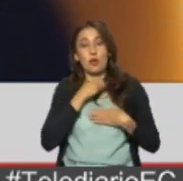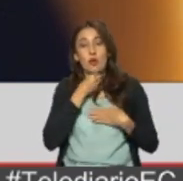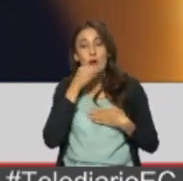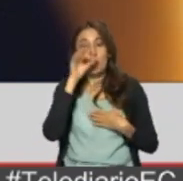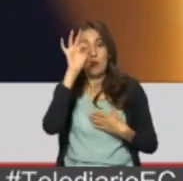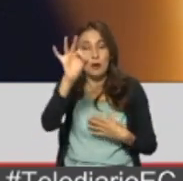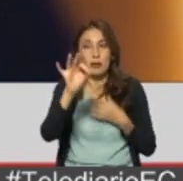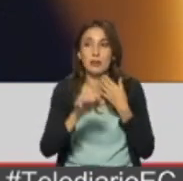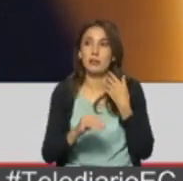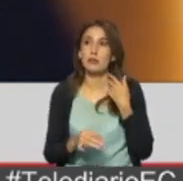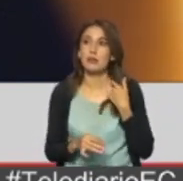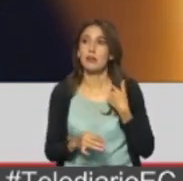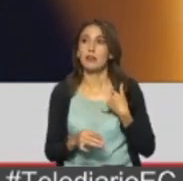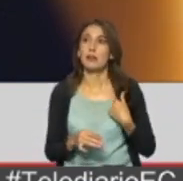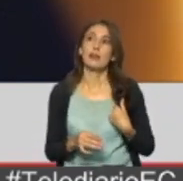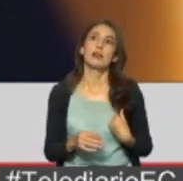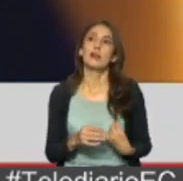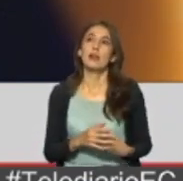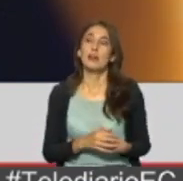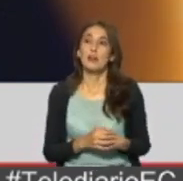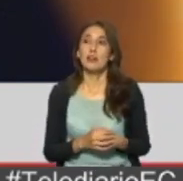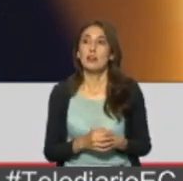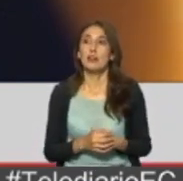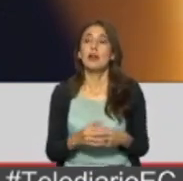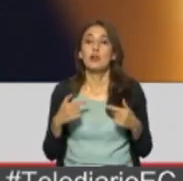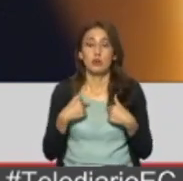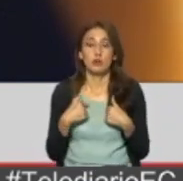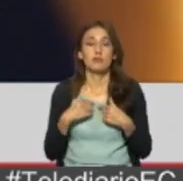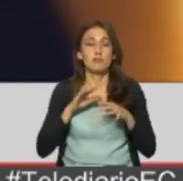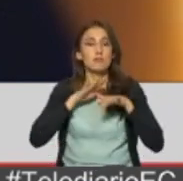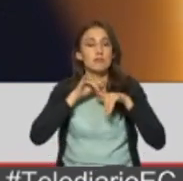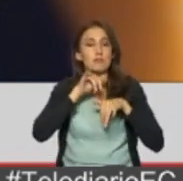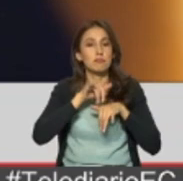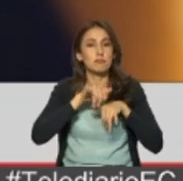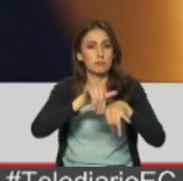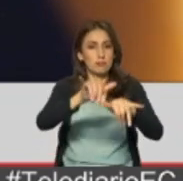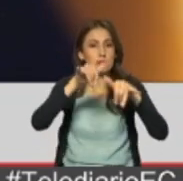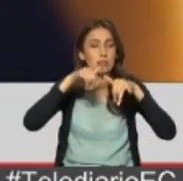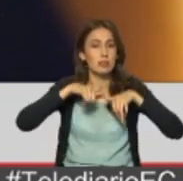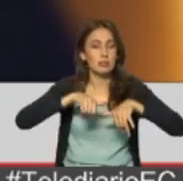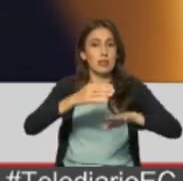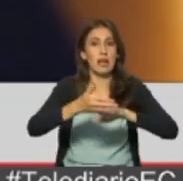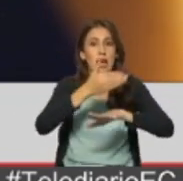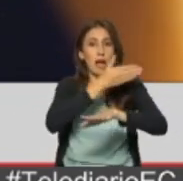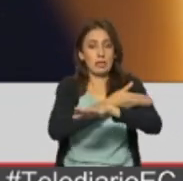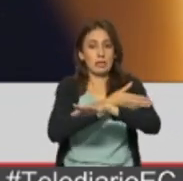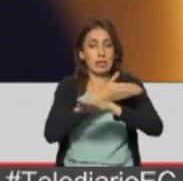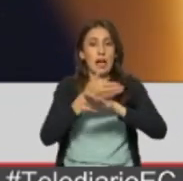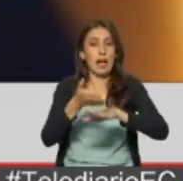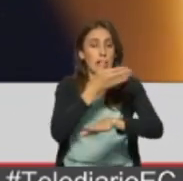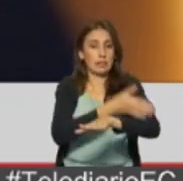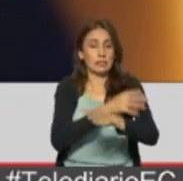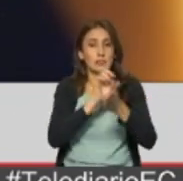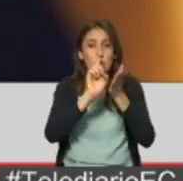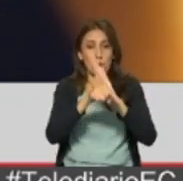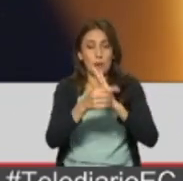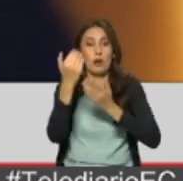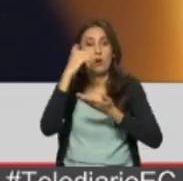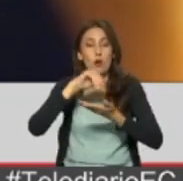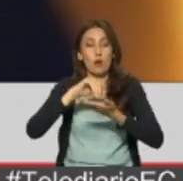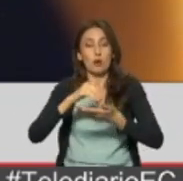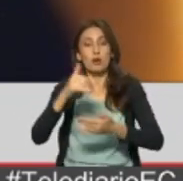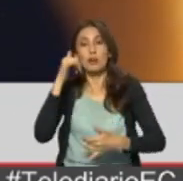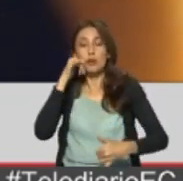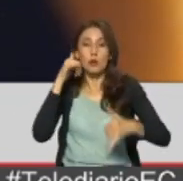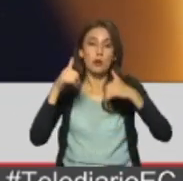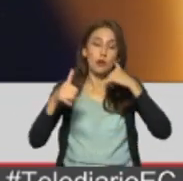epidémico? Bueno, yo he estado en permanente contacto. Hace unos pocos minutos me contacté nuevamente con ellos.